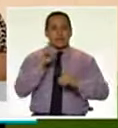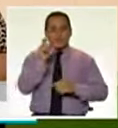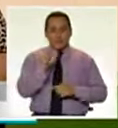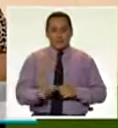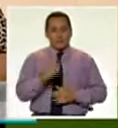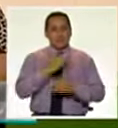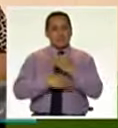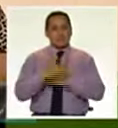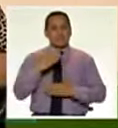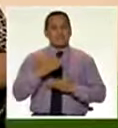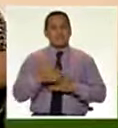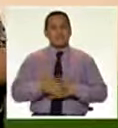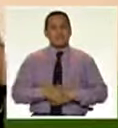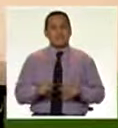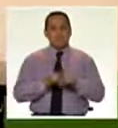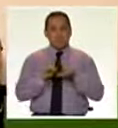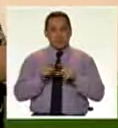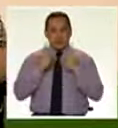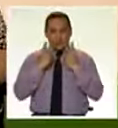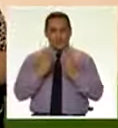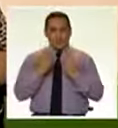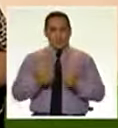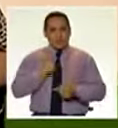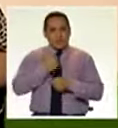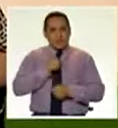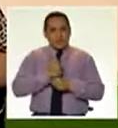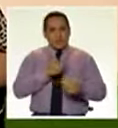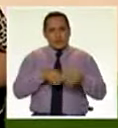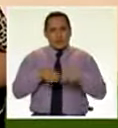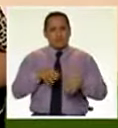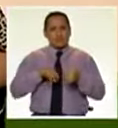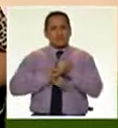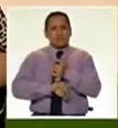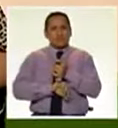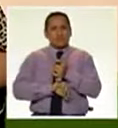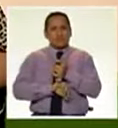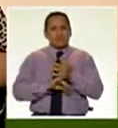persona con discapacidad, y lo que tú puedes ver del trabajo que está haciendo, por ejemplo, Surco, ¿no?